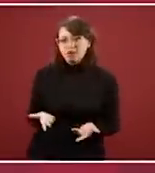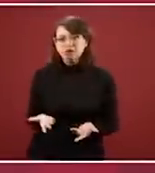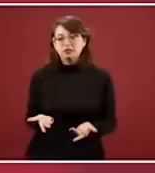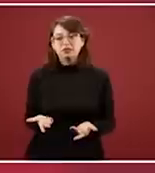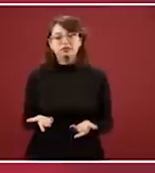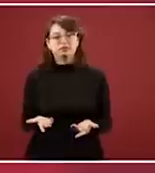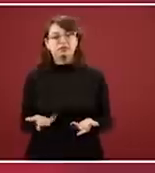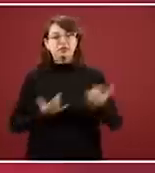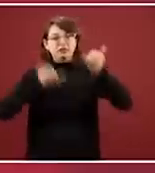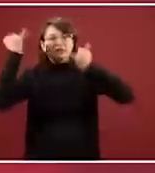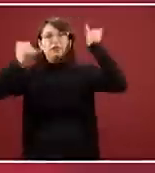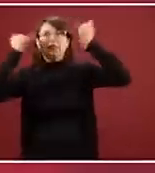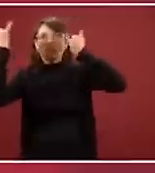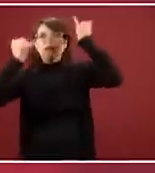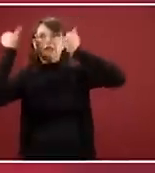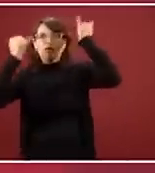es mucha carga ideológica,